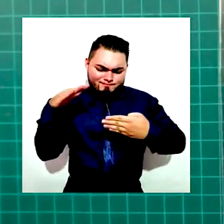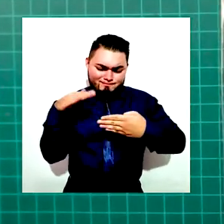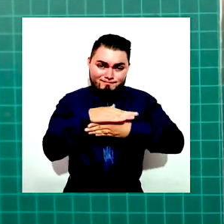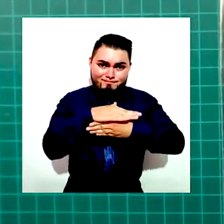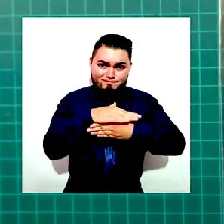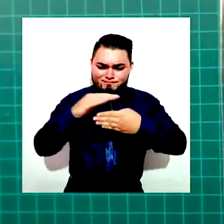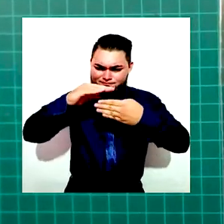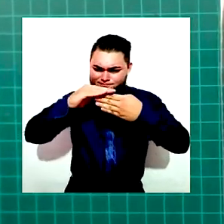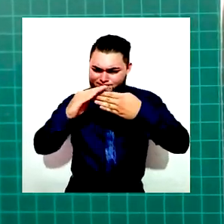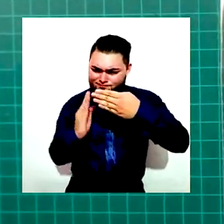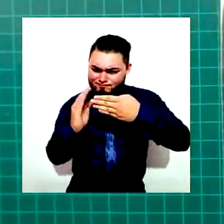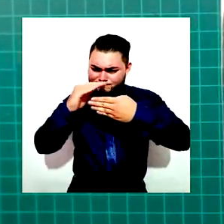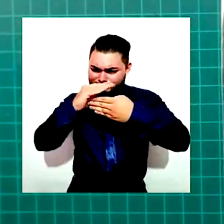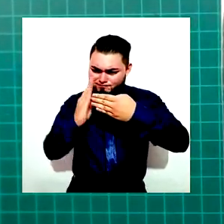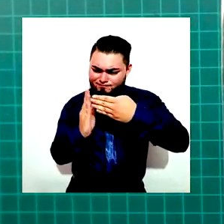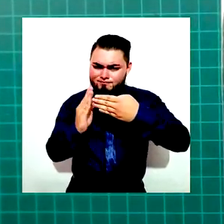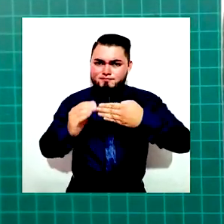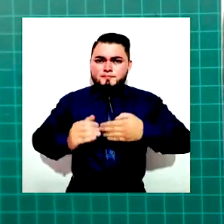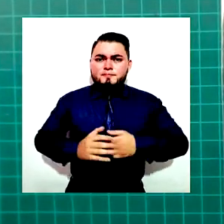de 90 grados.